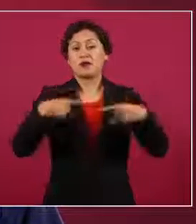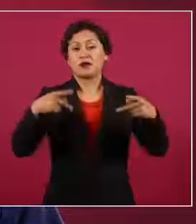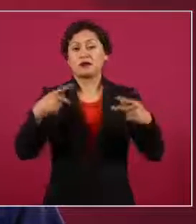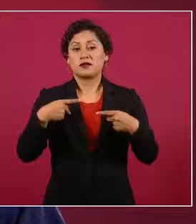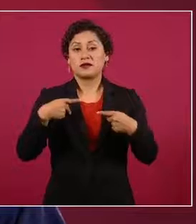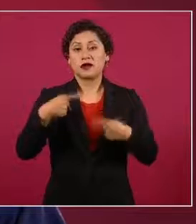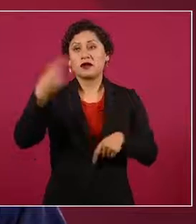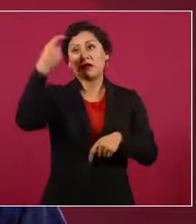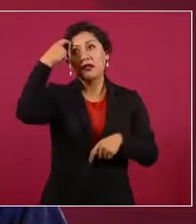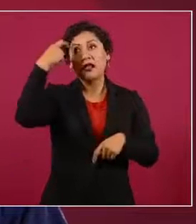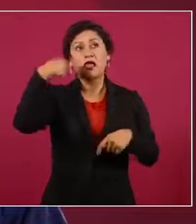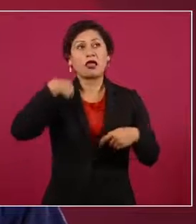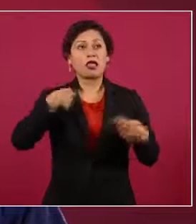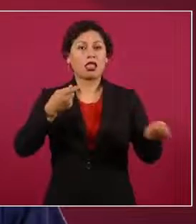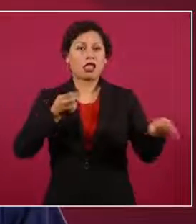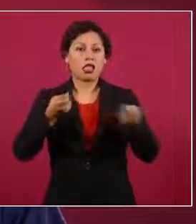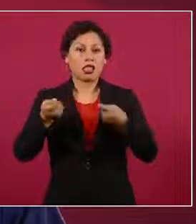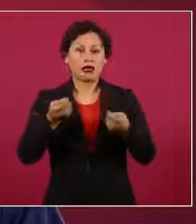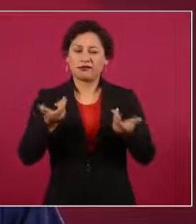manipular.